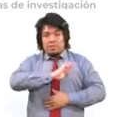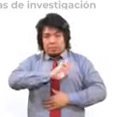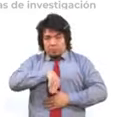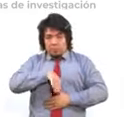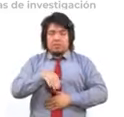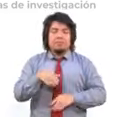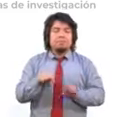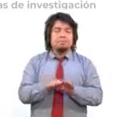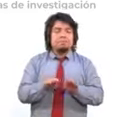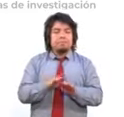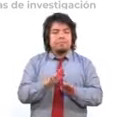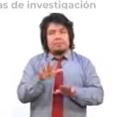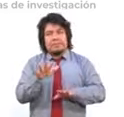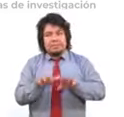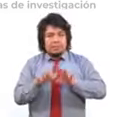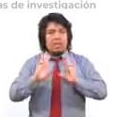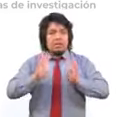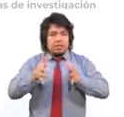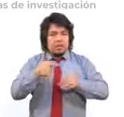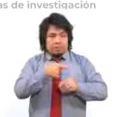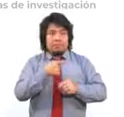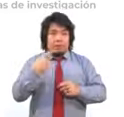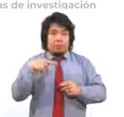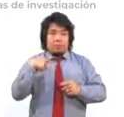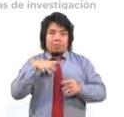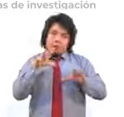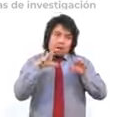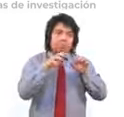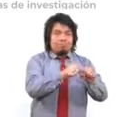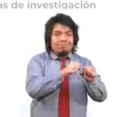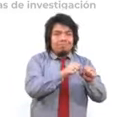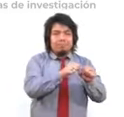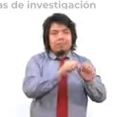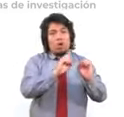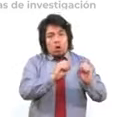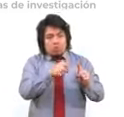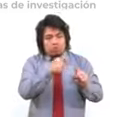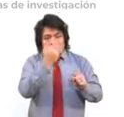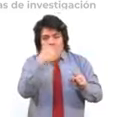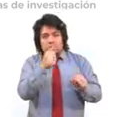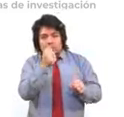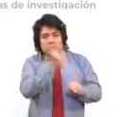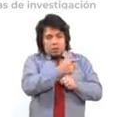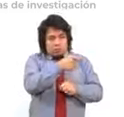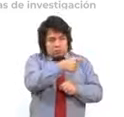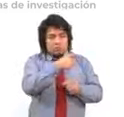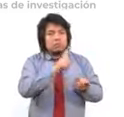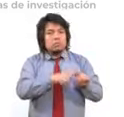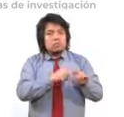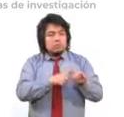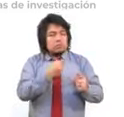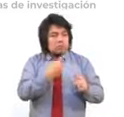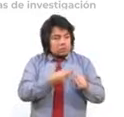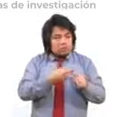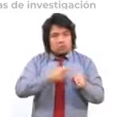comento, o tenemos ya una persona detenida o los tenemos ubicados a esos probables